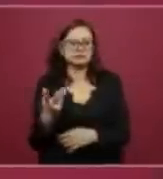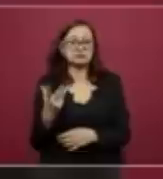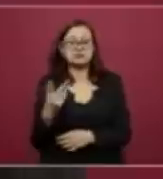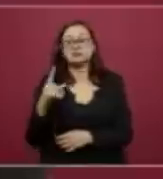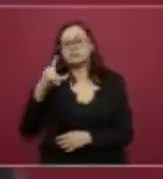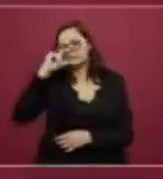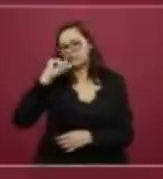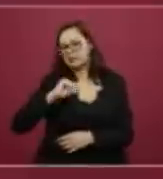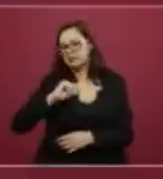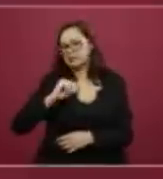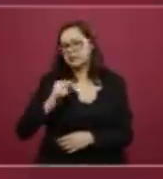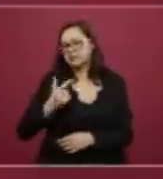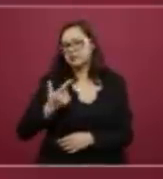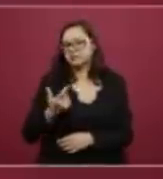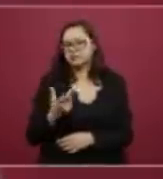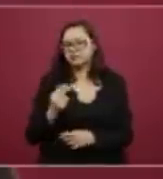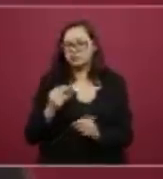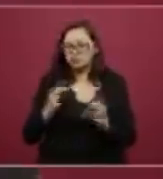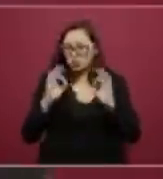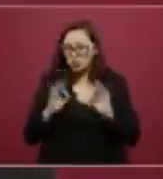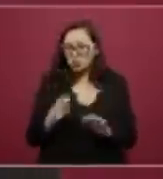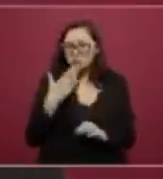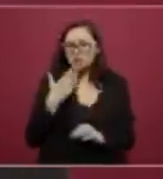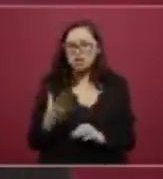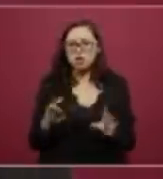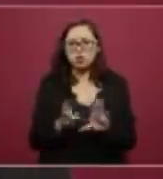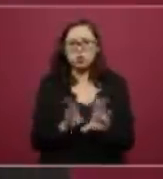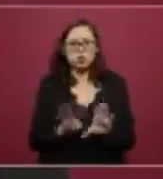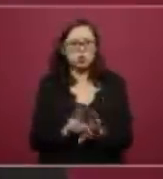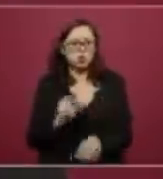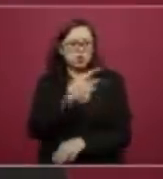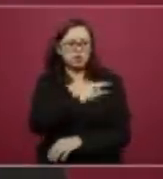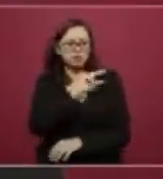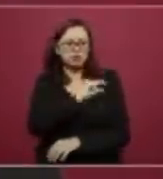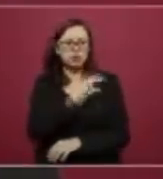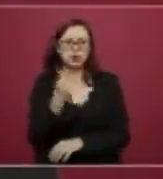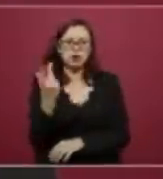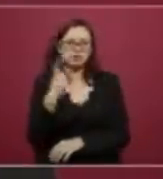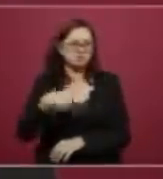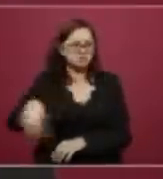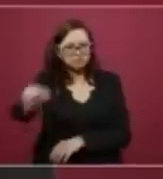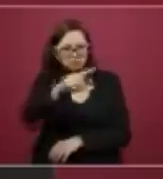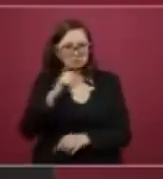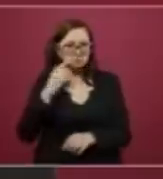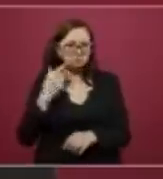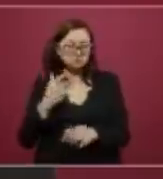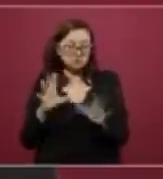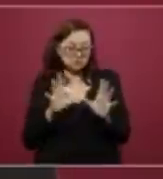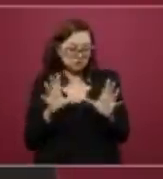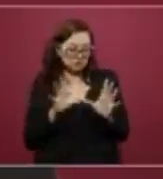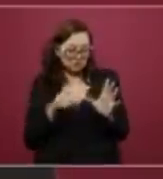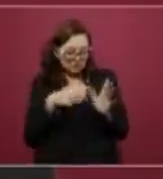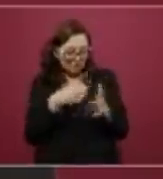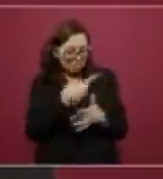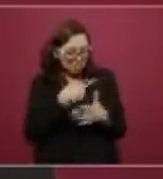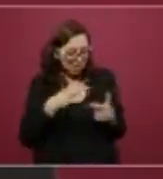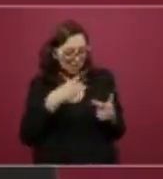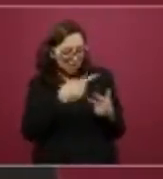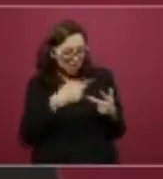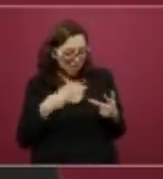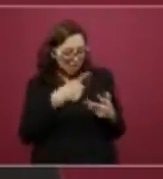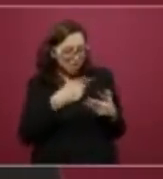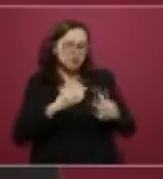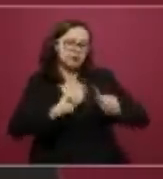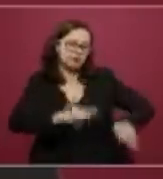irregular el que despachos se hicieran cargo de la